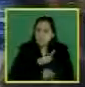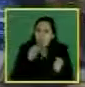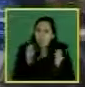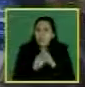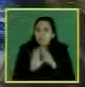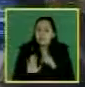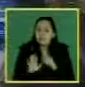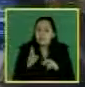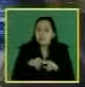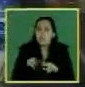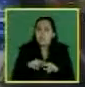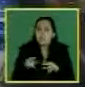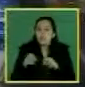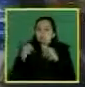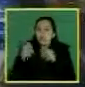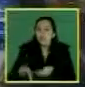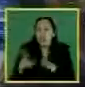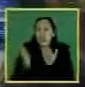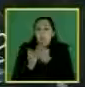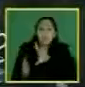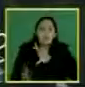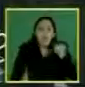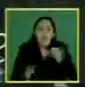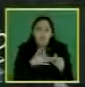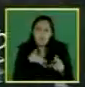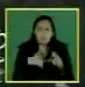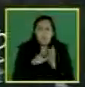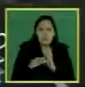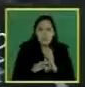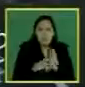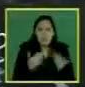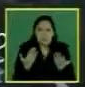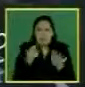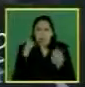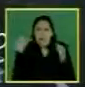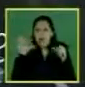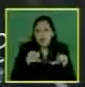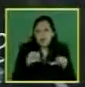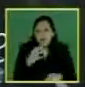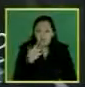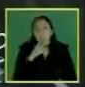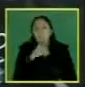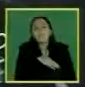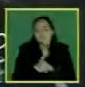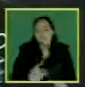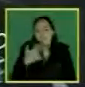delincuentes. El ejemplo que se veía por televisión es eso, pero fíjate, yo decía, el jefe del Estado, esa figura,